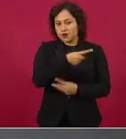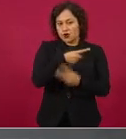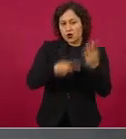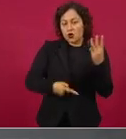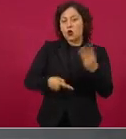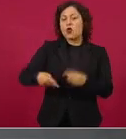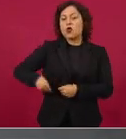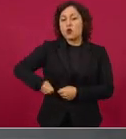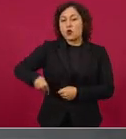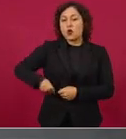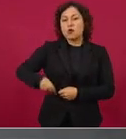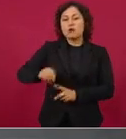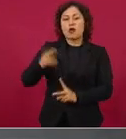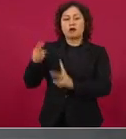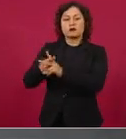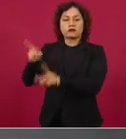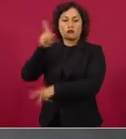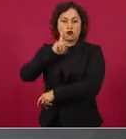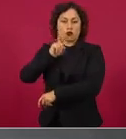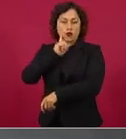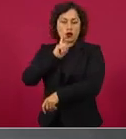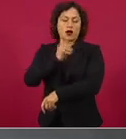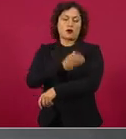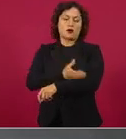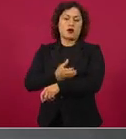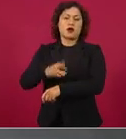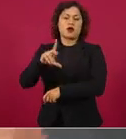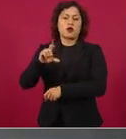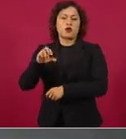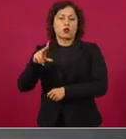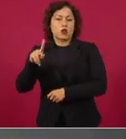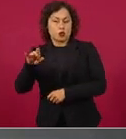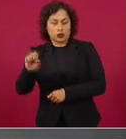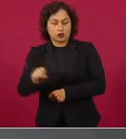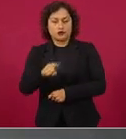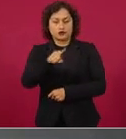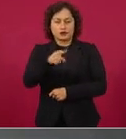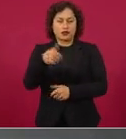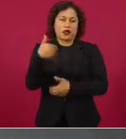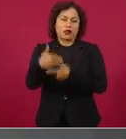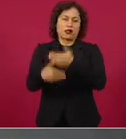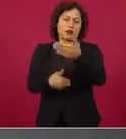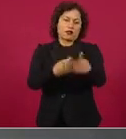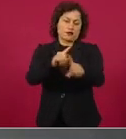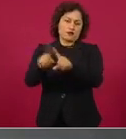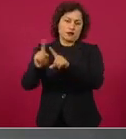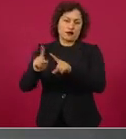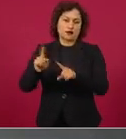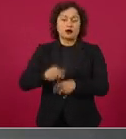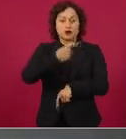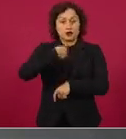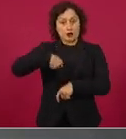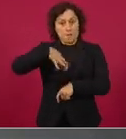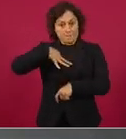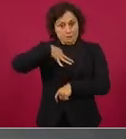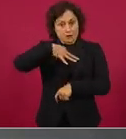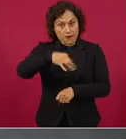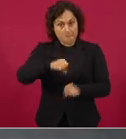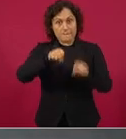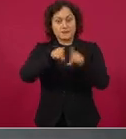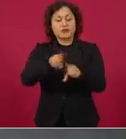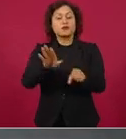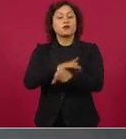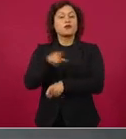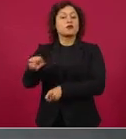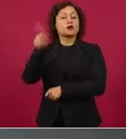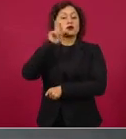Maldonado, siguió, usted bien lo sabe, una andanada de reacciones, nos involucraron a nosotros porque Lourdes compraba